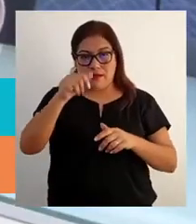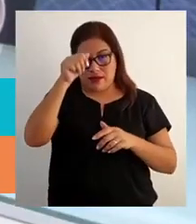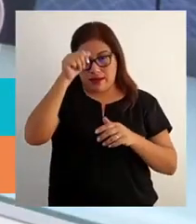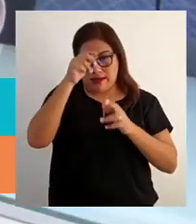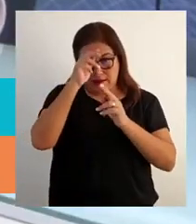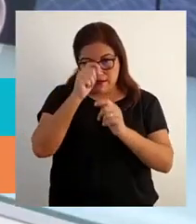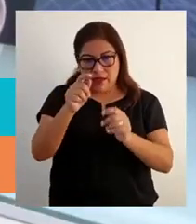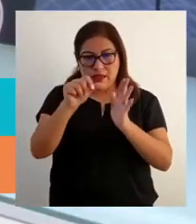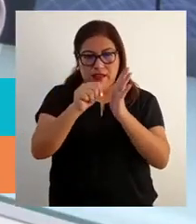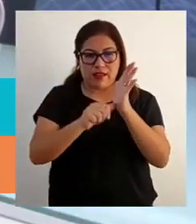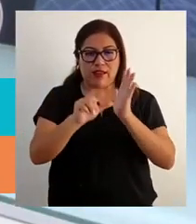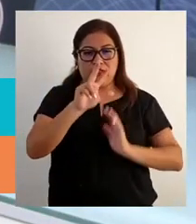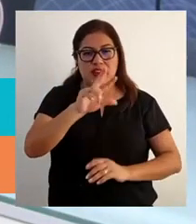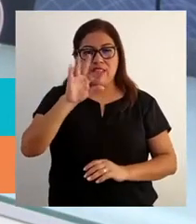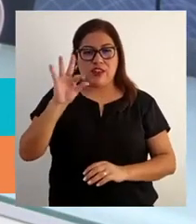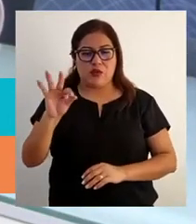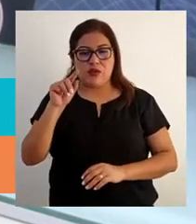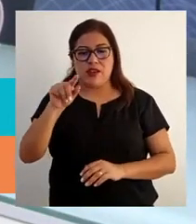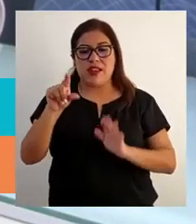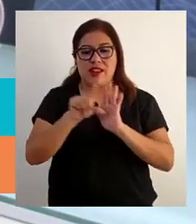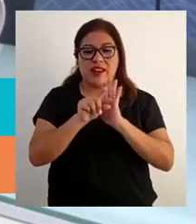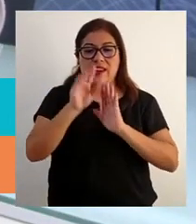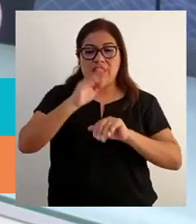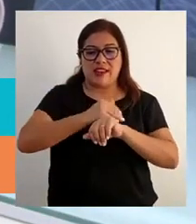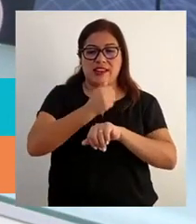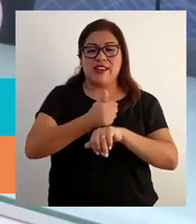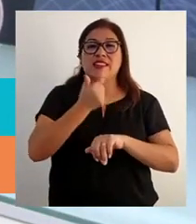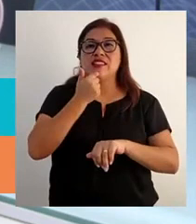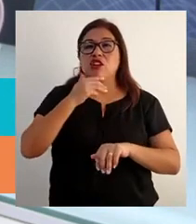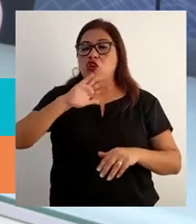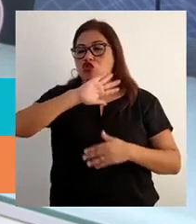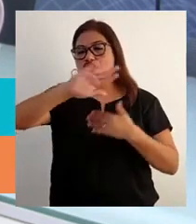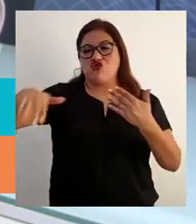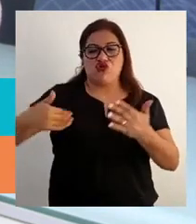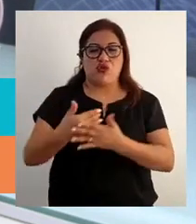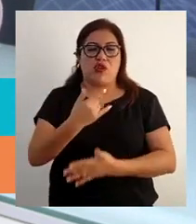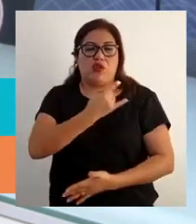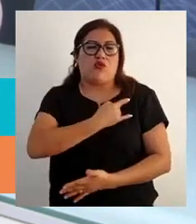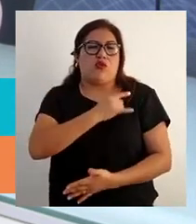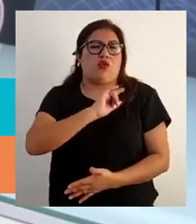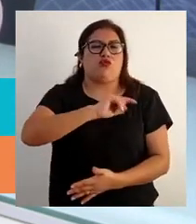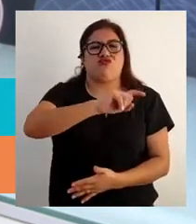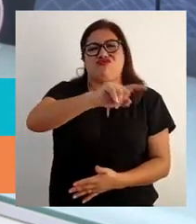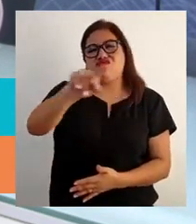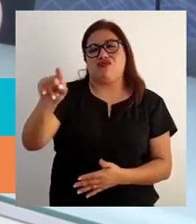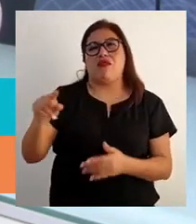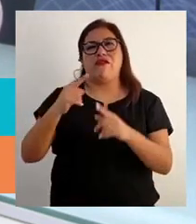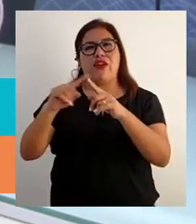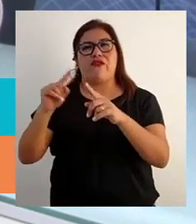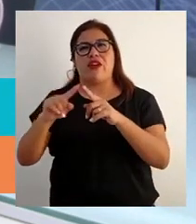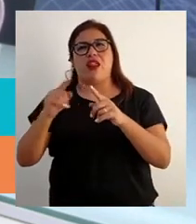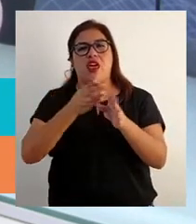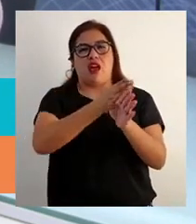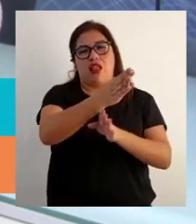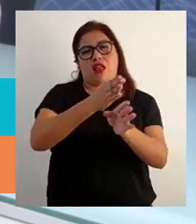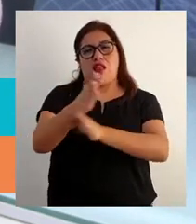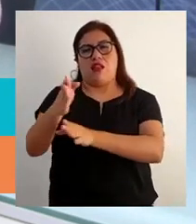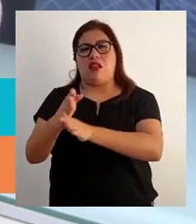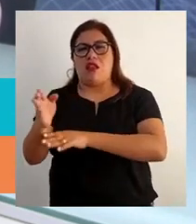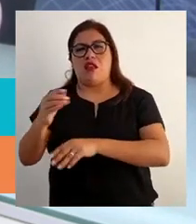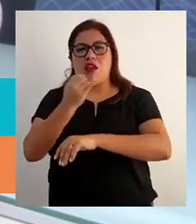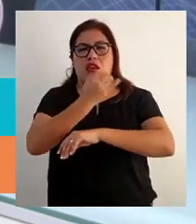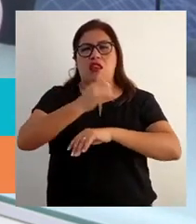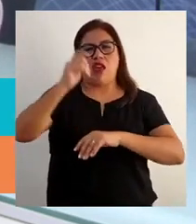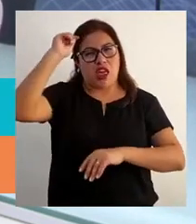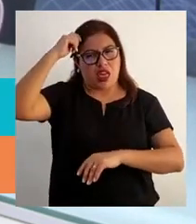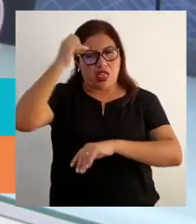en donde se establece que todas las universidades, en todas las carreras, derecho, ingeniería,